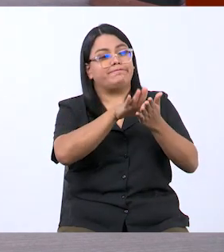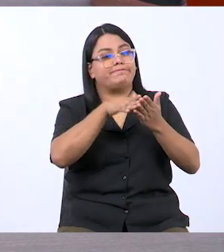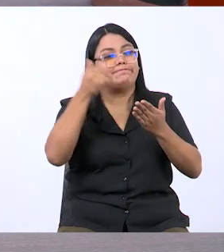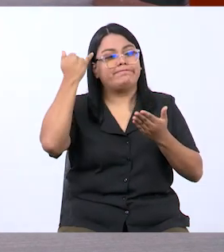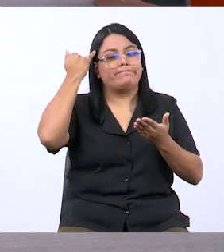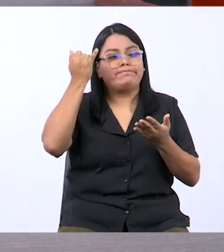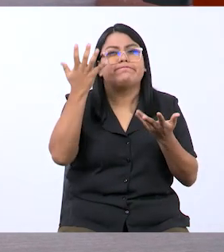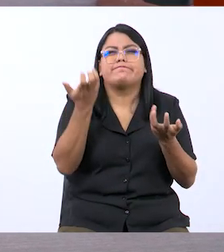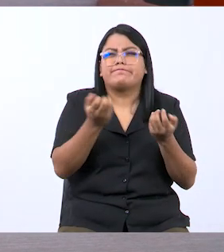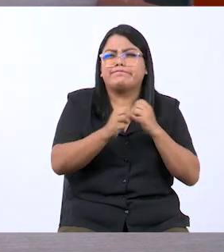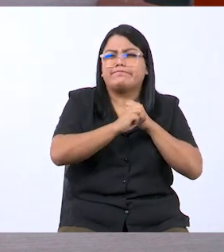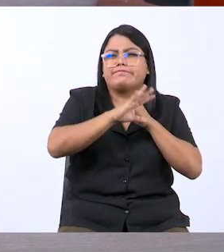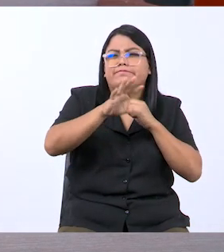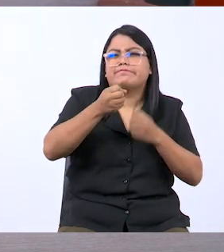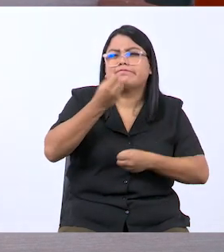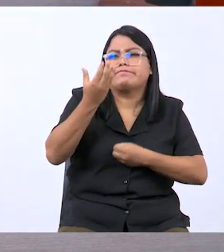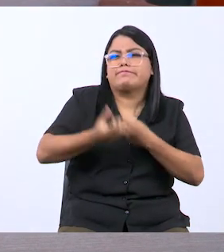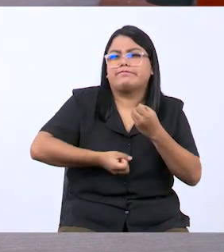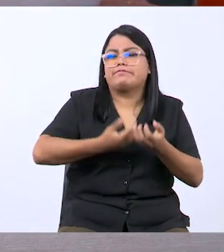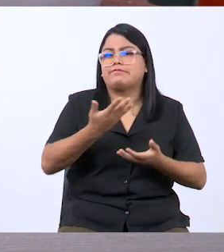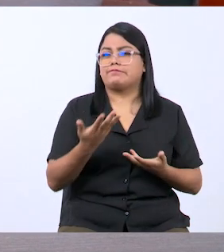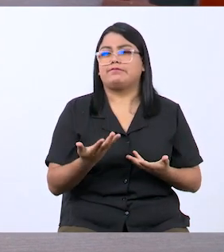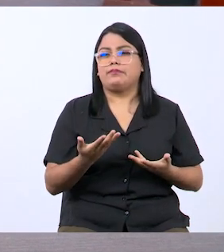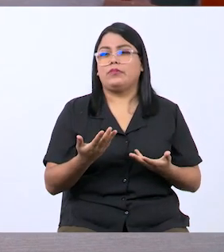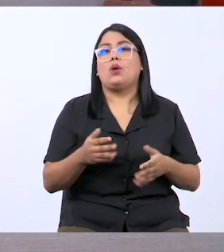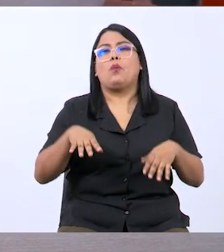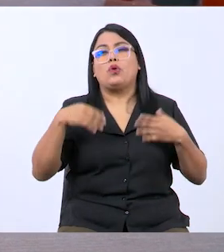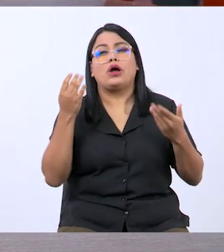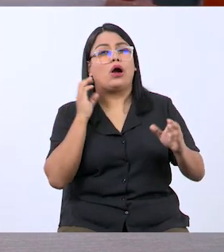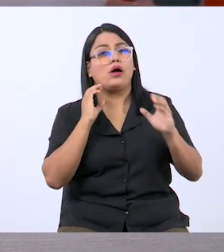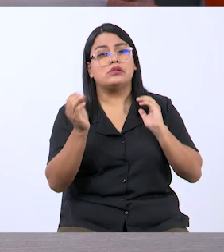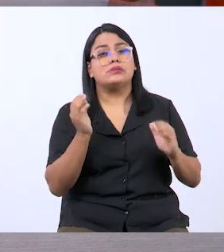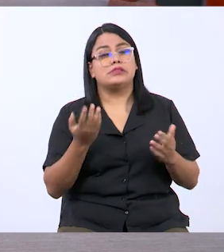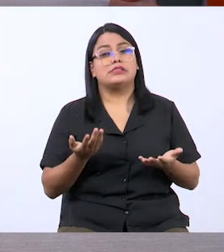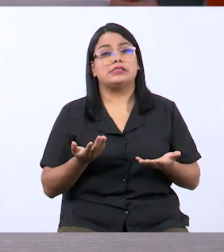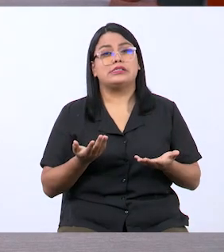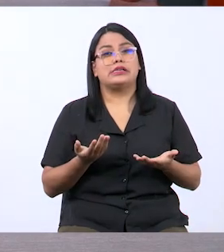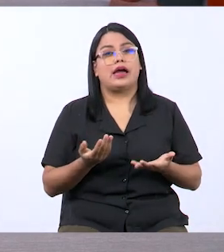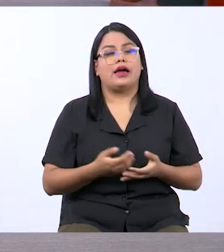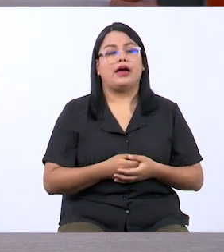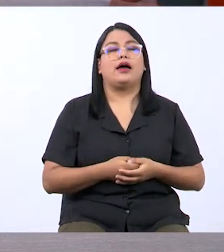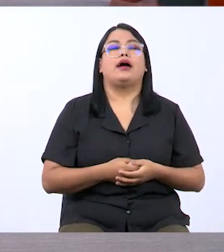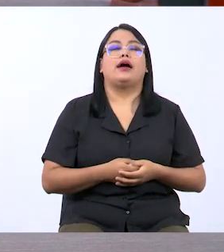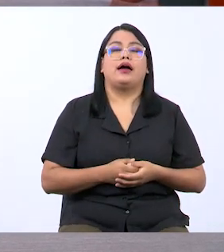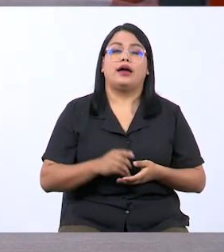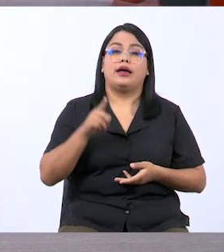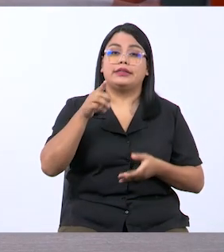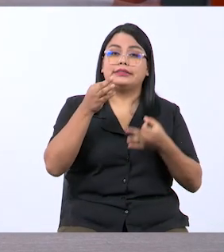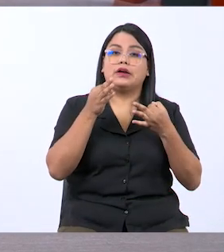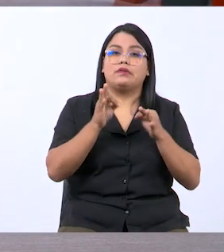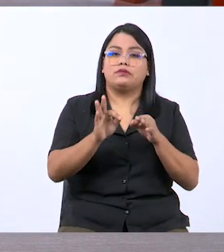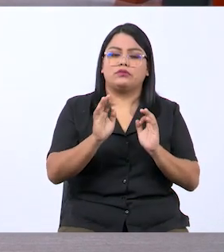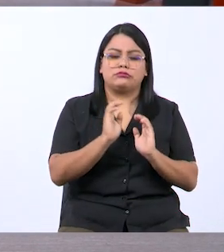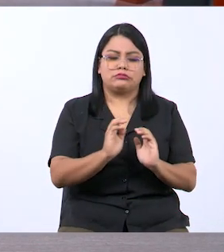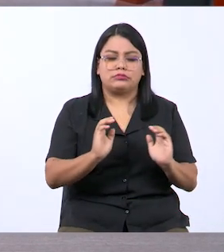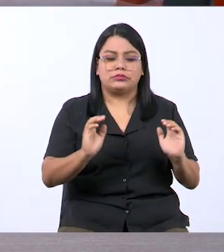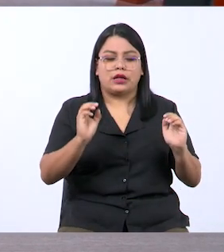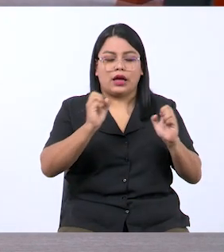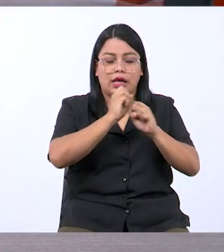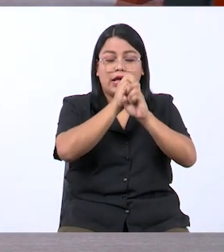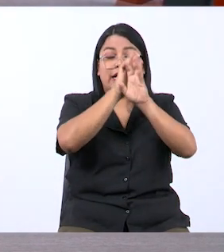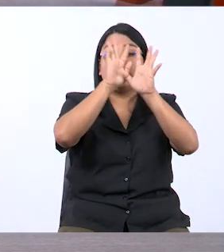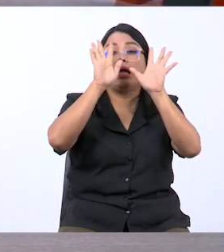ideas, qué es lo que quiero plasmar, qué es lo que quiero comunicar, por qué quiero comunicar esto. Es así que cuando ya el niño